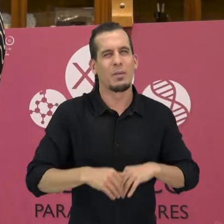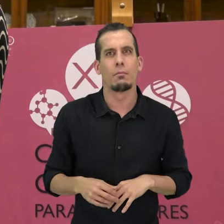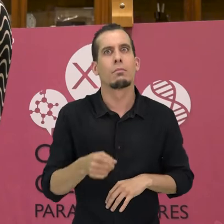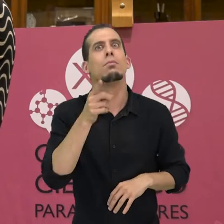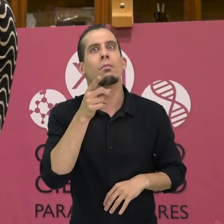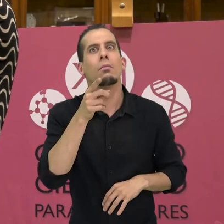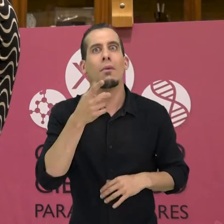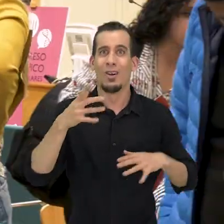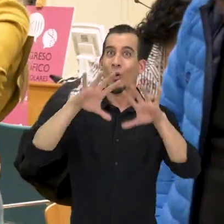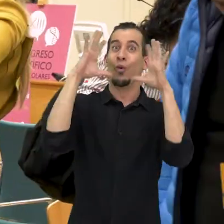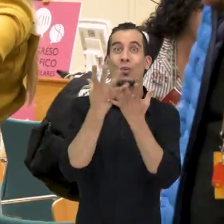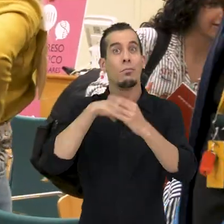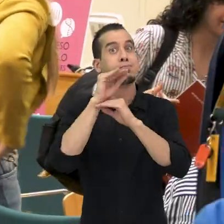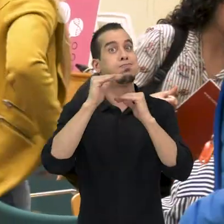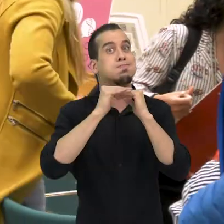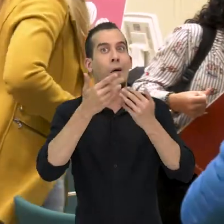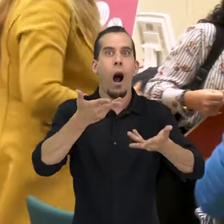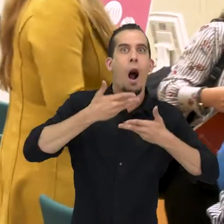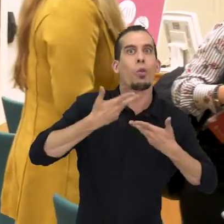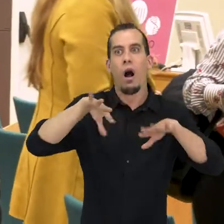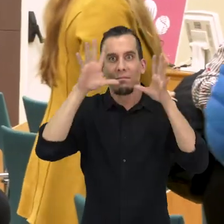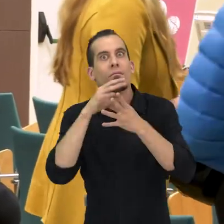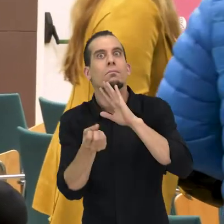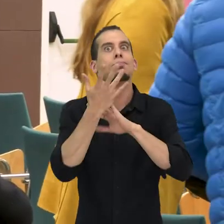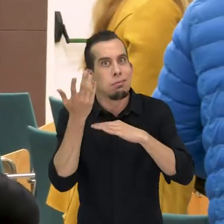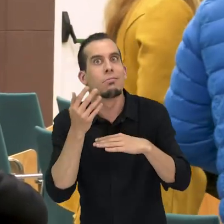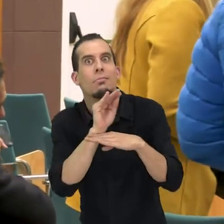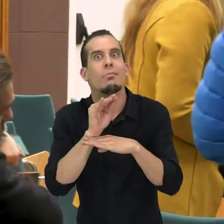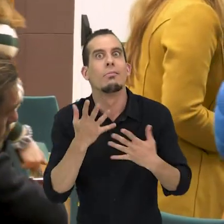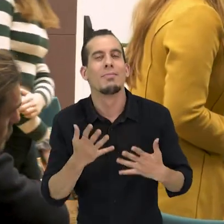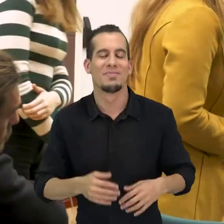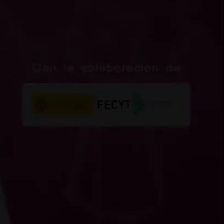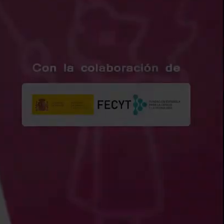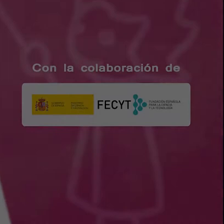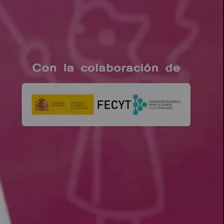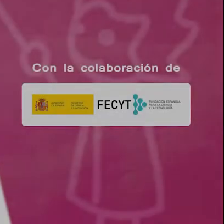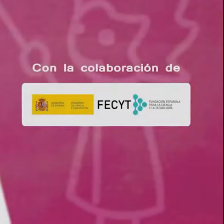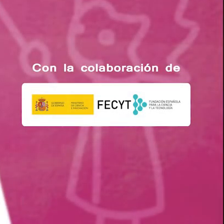sostenible. ¿Y tú? ¿Nos ayudas a crear un planeta sostenible?